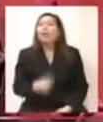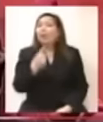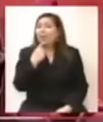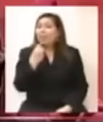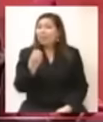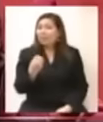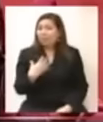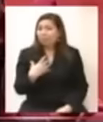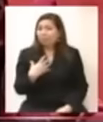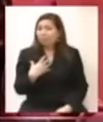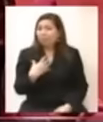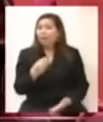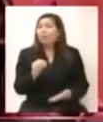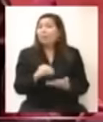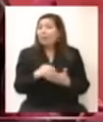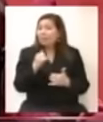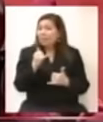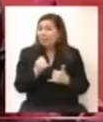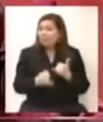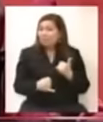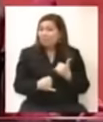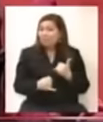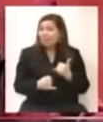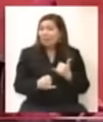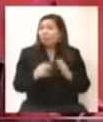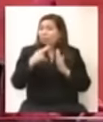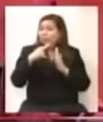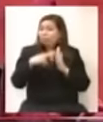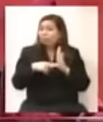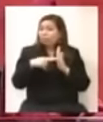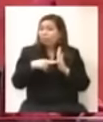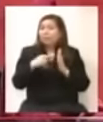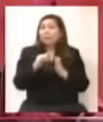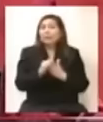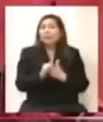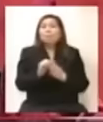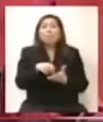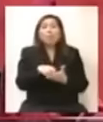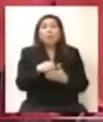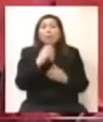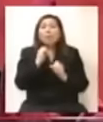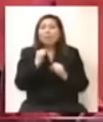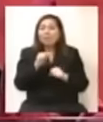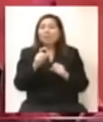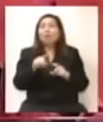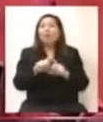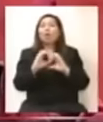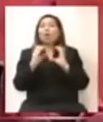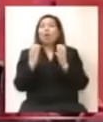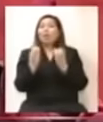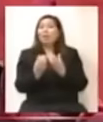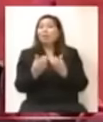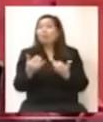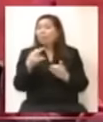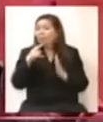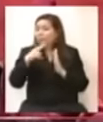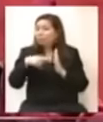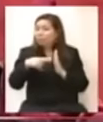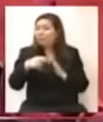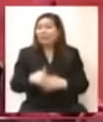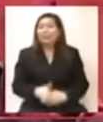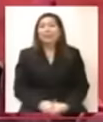dice que este tratado una vez concluido va a ser revisado por la población y por el congreso y ust y